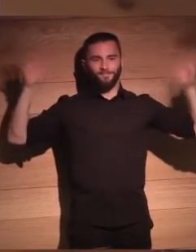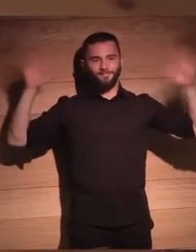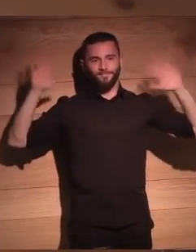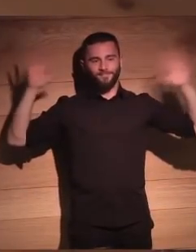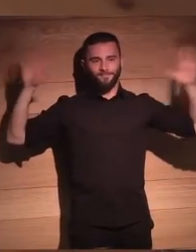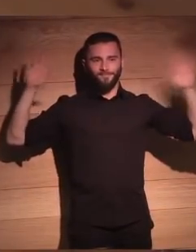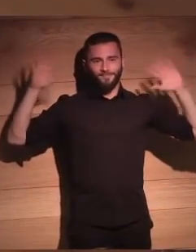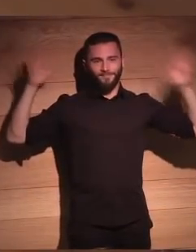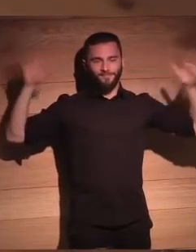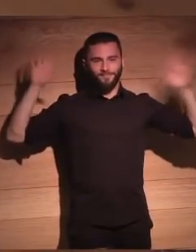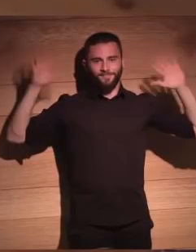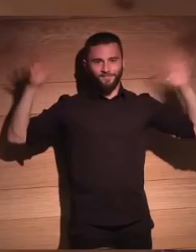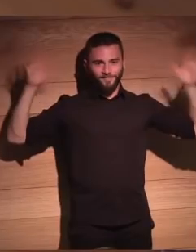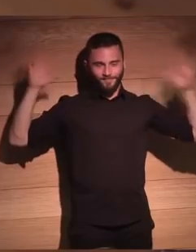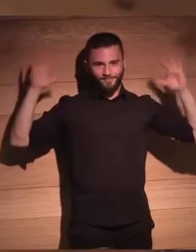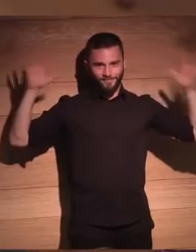Ahí,